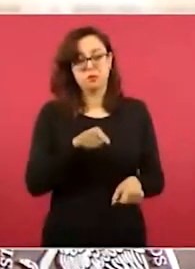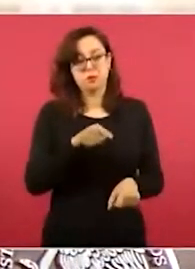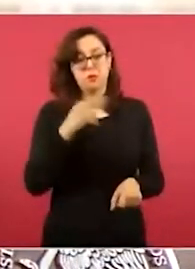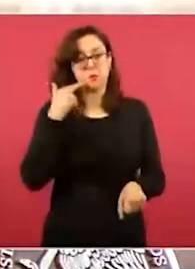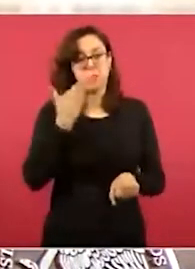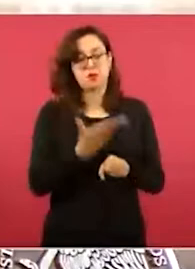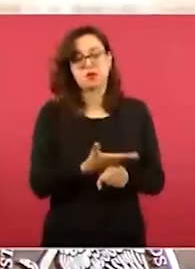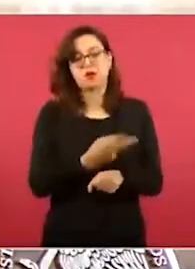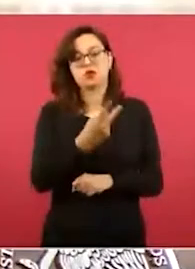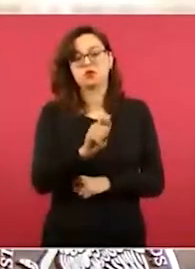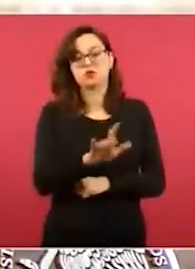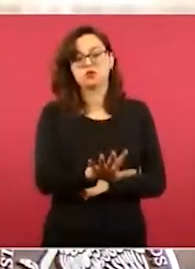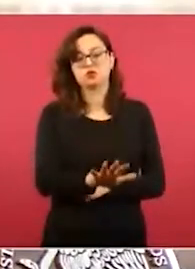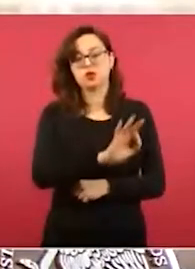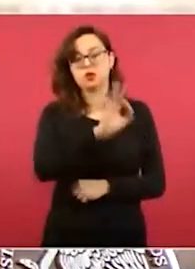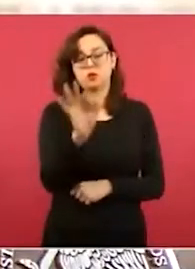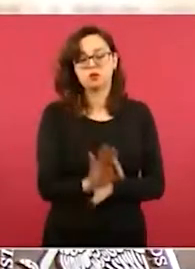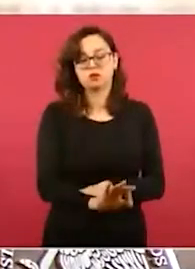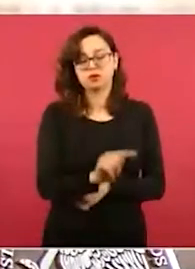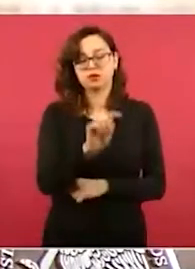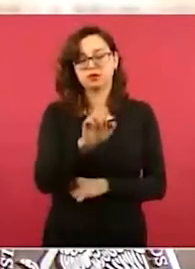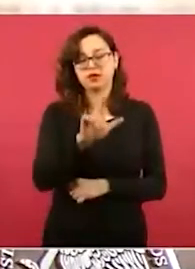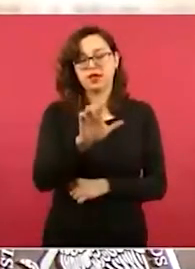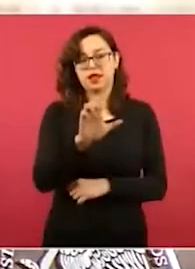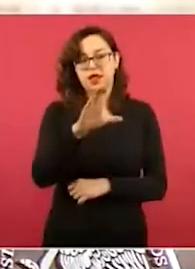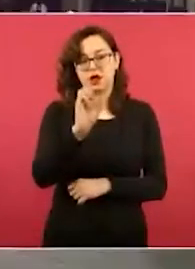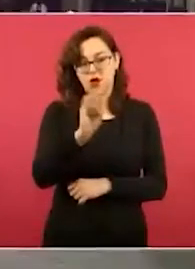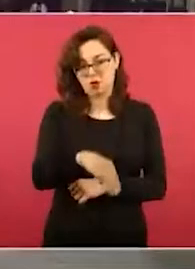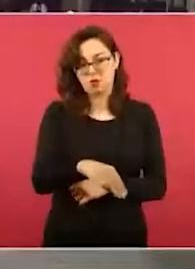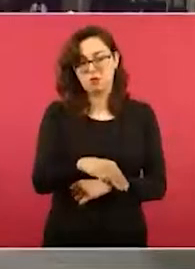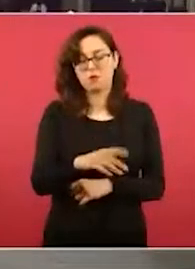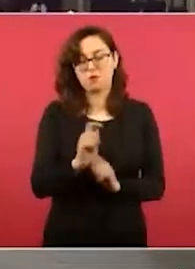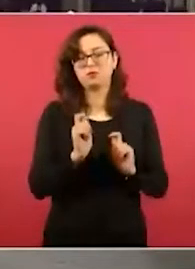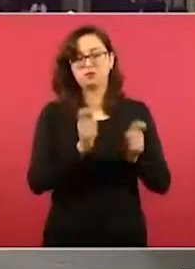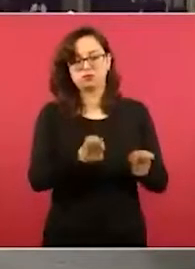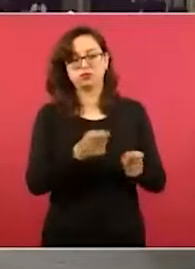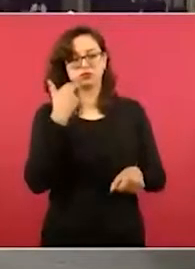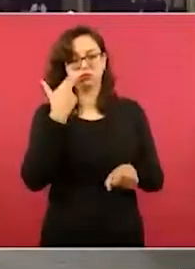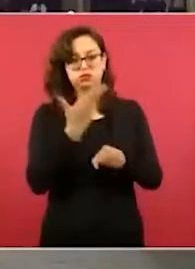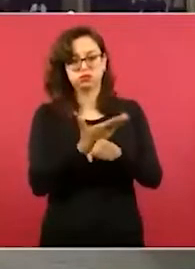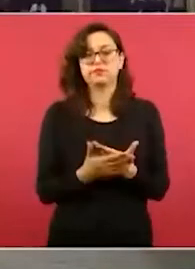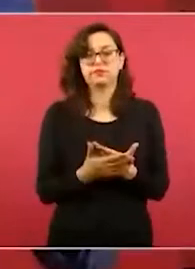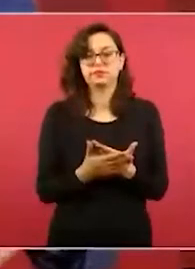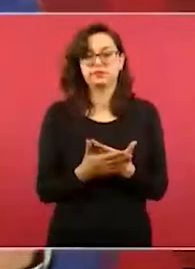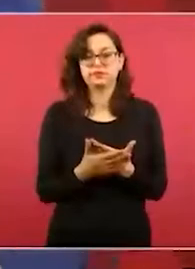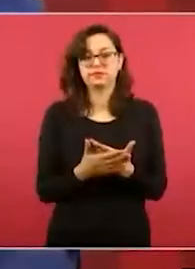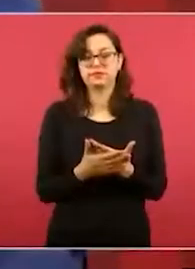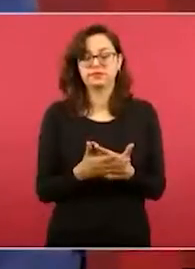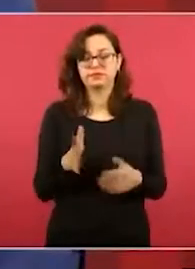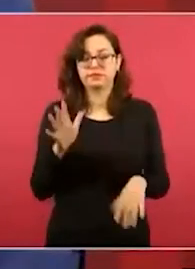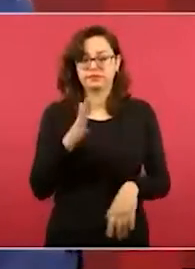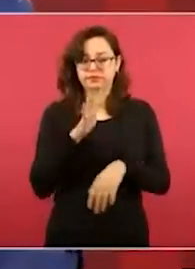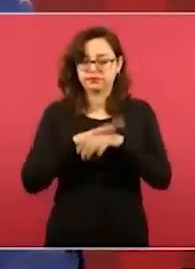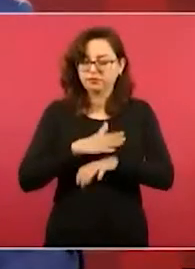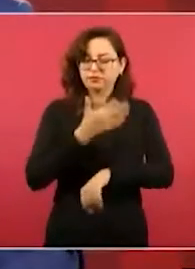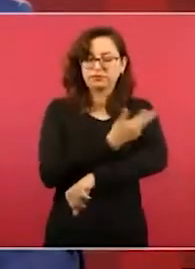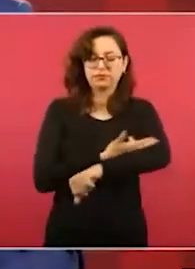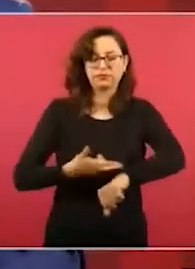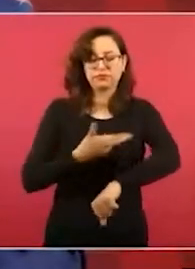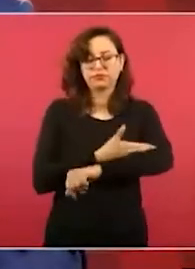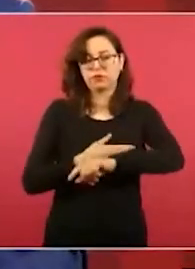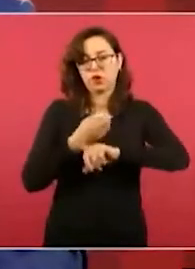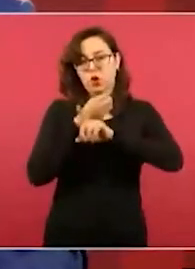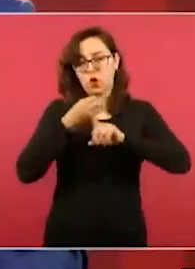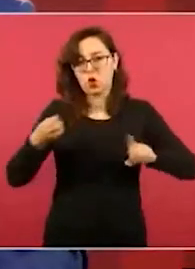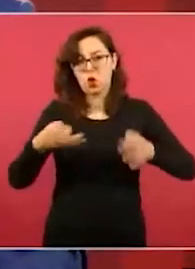de las remesas que llegan al país, pero cuando ya esté bien